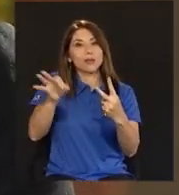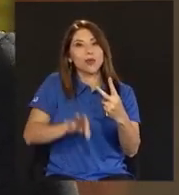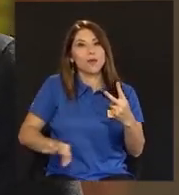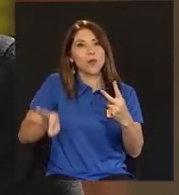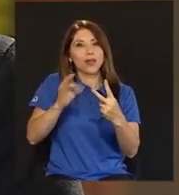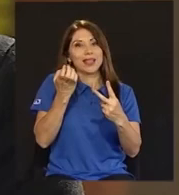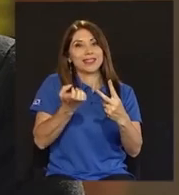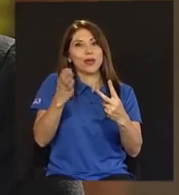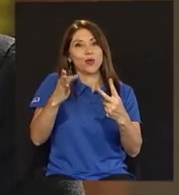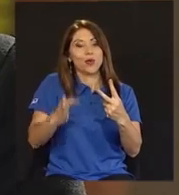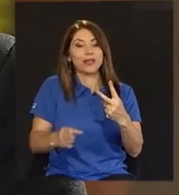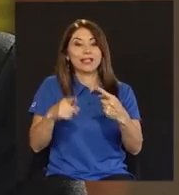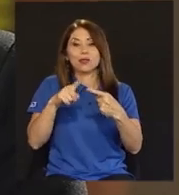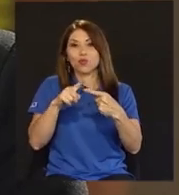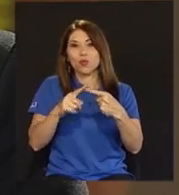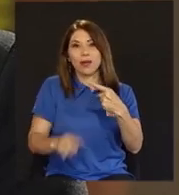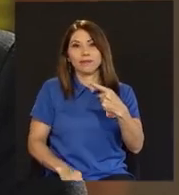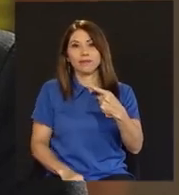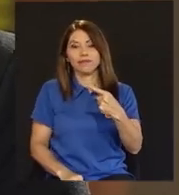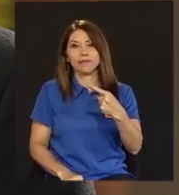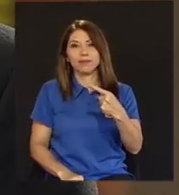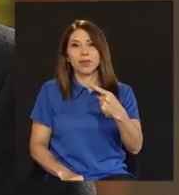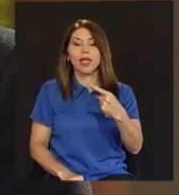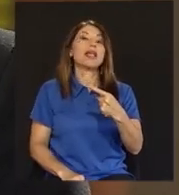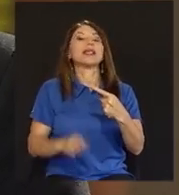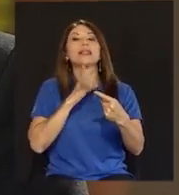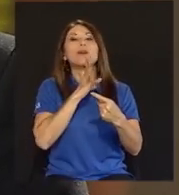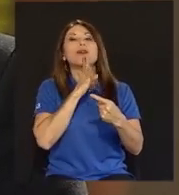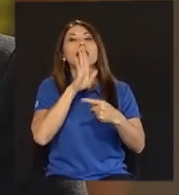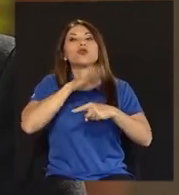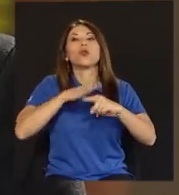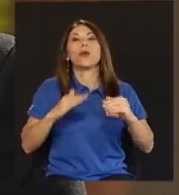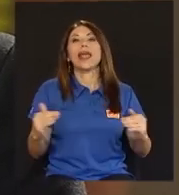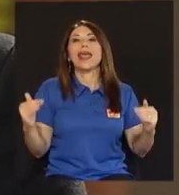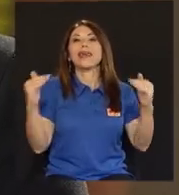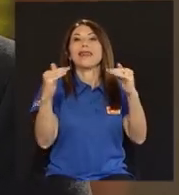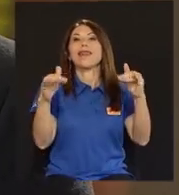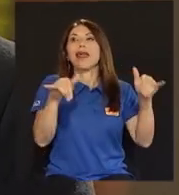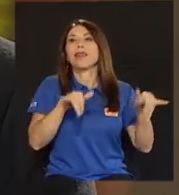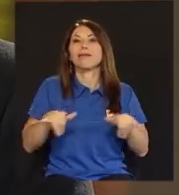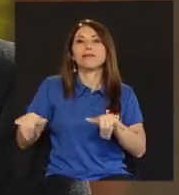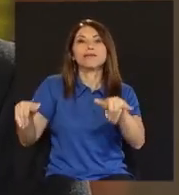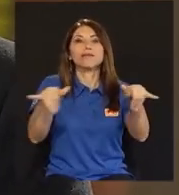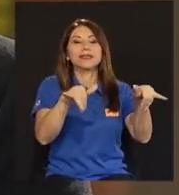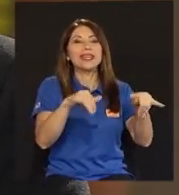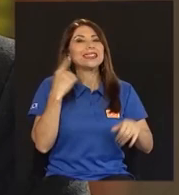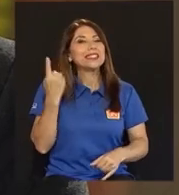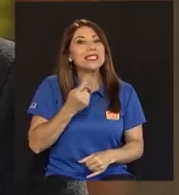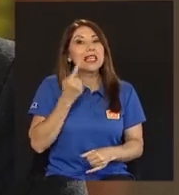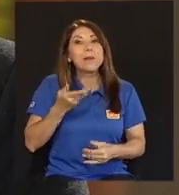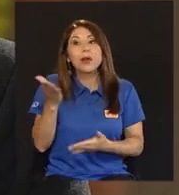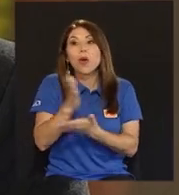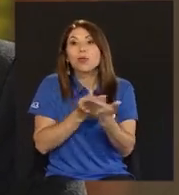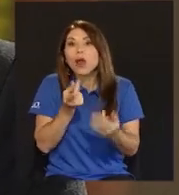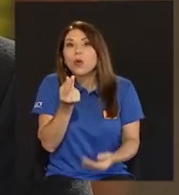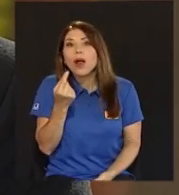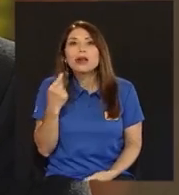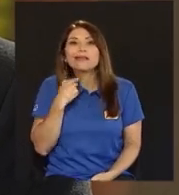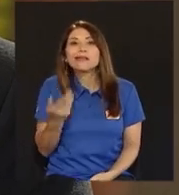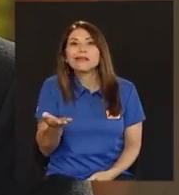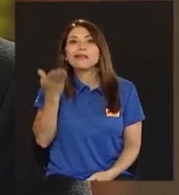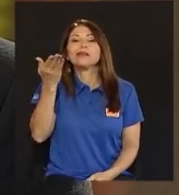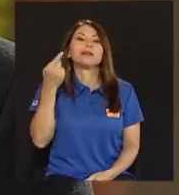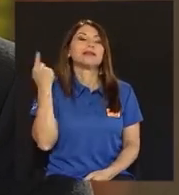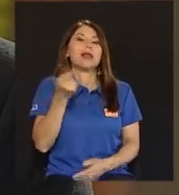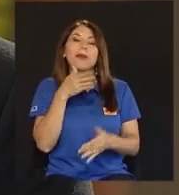que es la que estamos hablando en términos de equidad, ¿no? La inflación tiende a golpear con más fuerza a los grupos, otra vez lo repito,